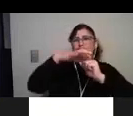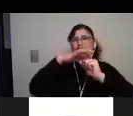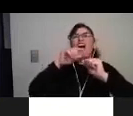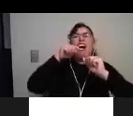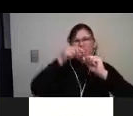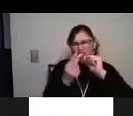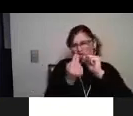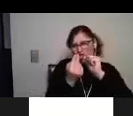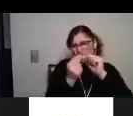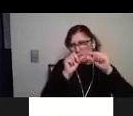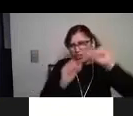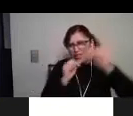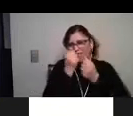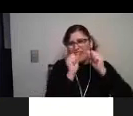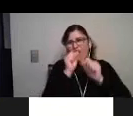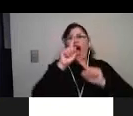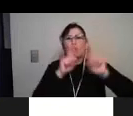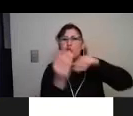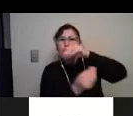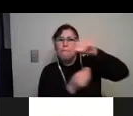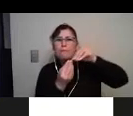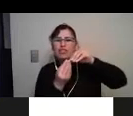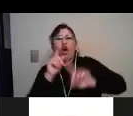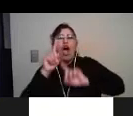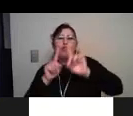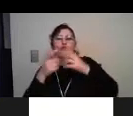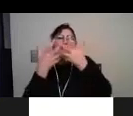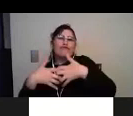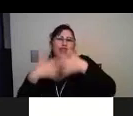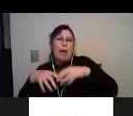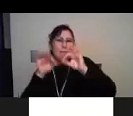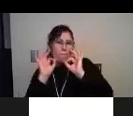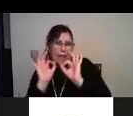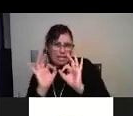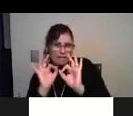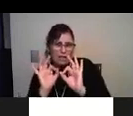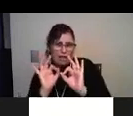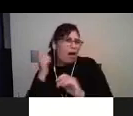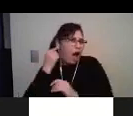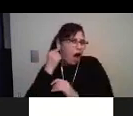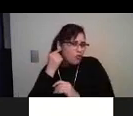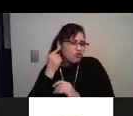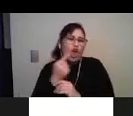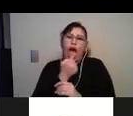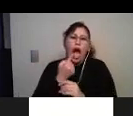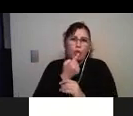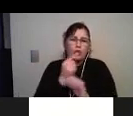que son motores y otros que tienen funciones como específicas, como la audición y el gusto, ¿ya?